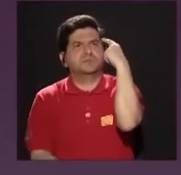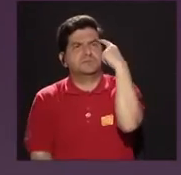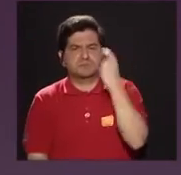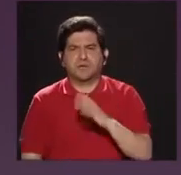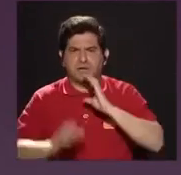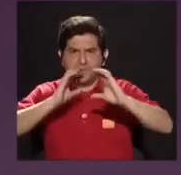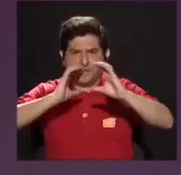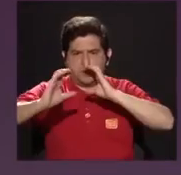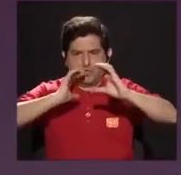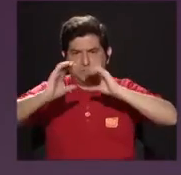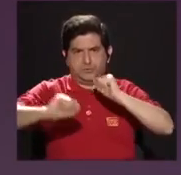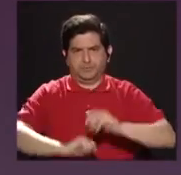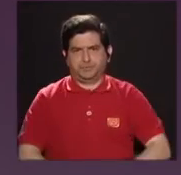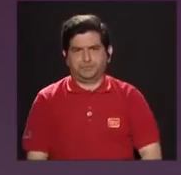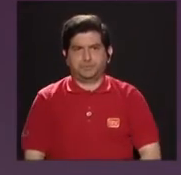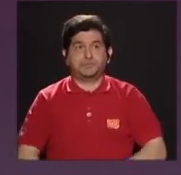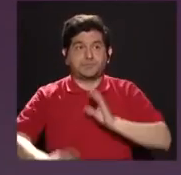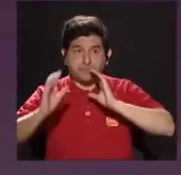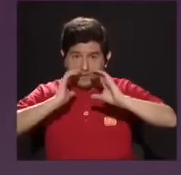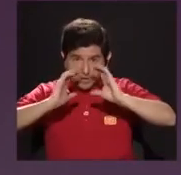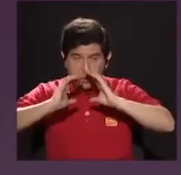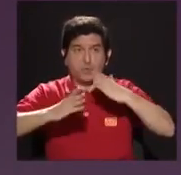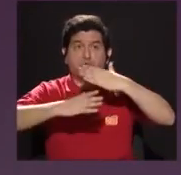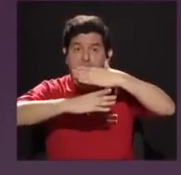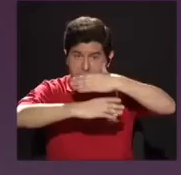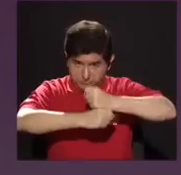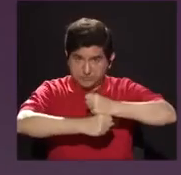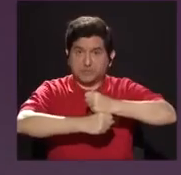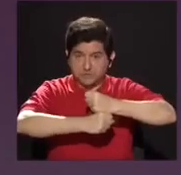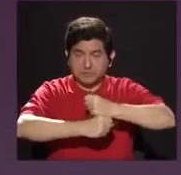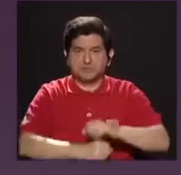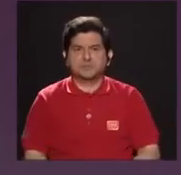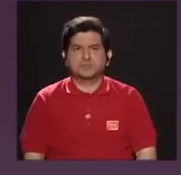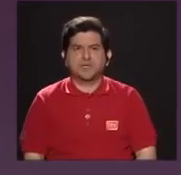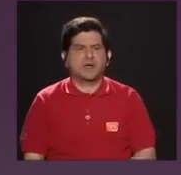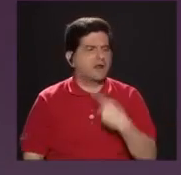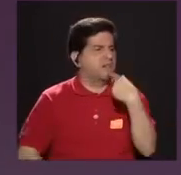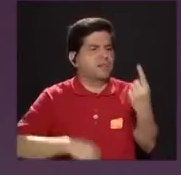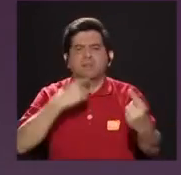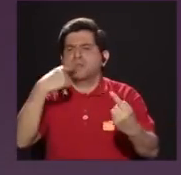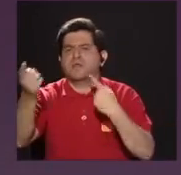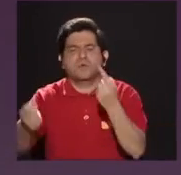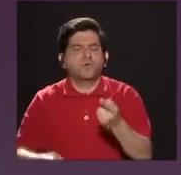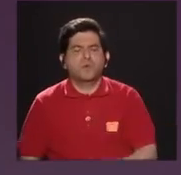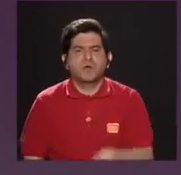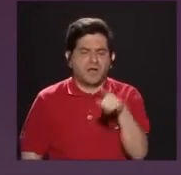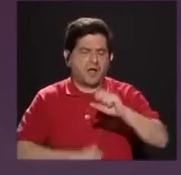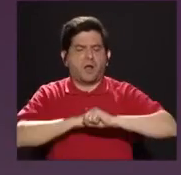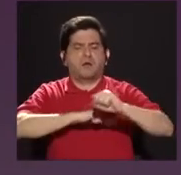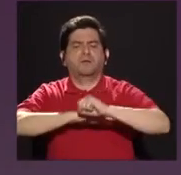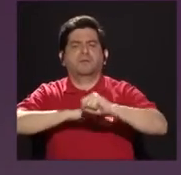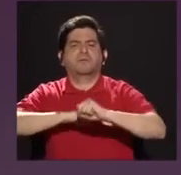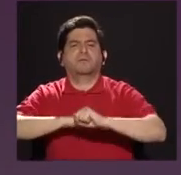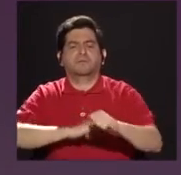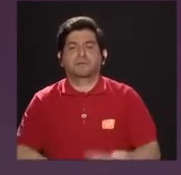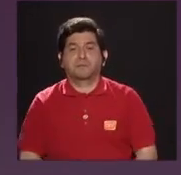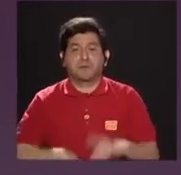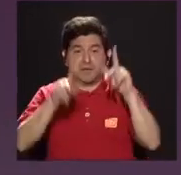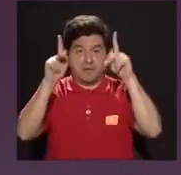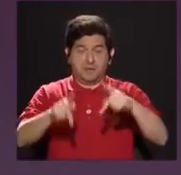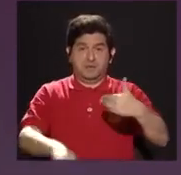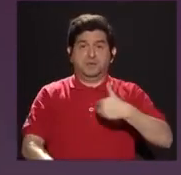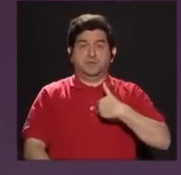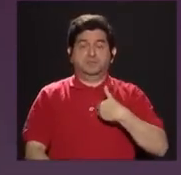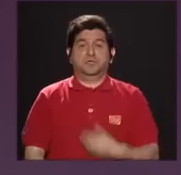la comunicación, ¿verdad?, de la comunicación que se hace, de cómo se divulga la propaganda. Los que tienen